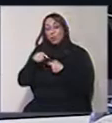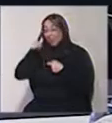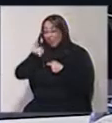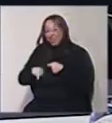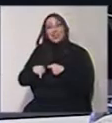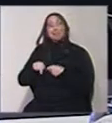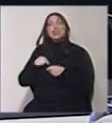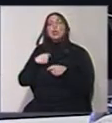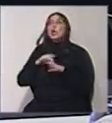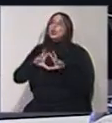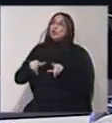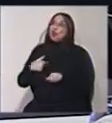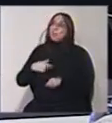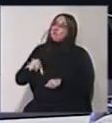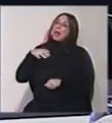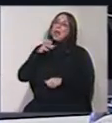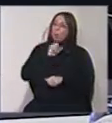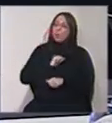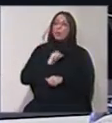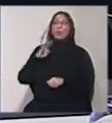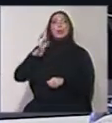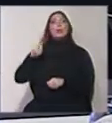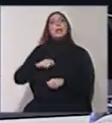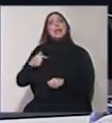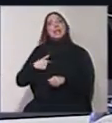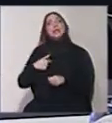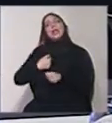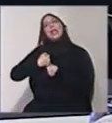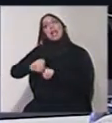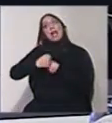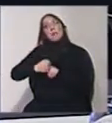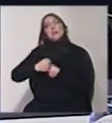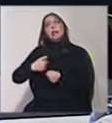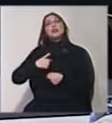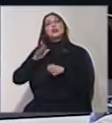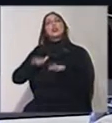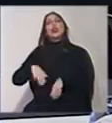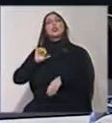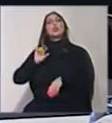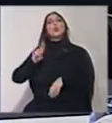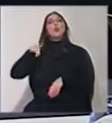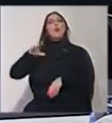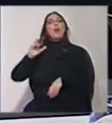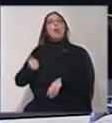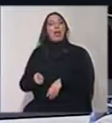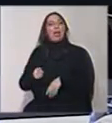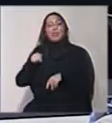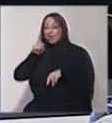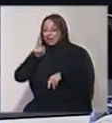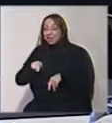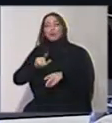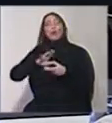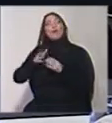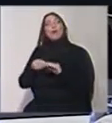decían soy chorro y me las banco, a los 4 meses estaban diciendo soy carpintero y soy del Zunca. Y eso es una forma de aumentar